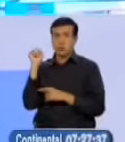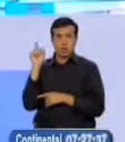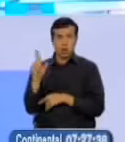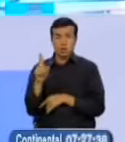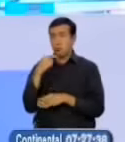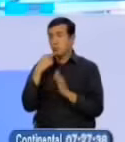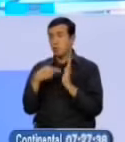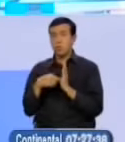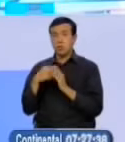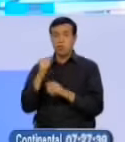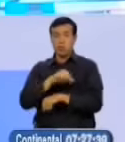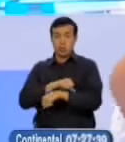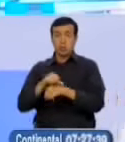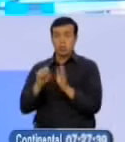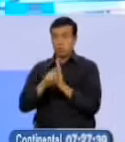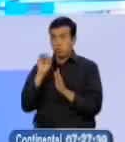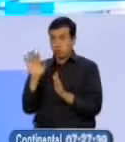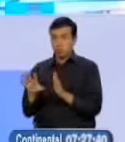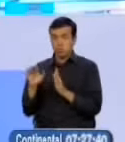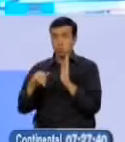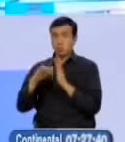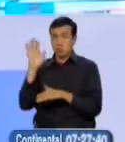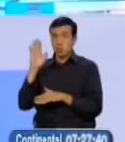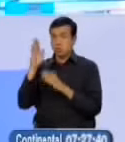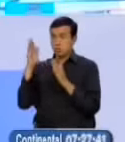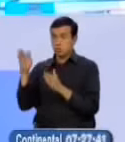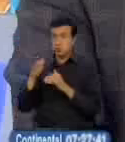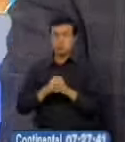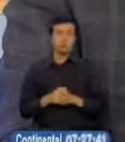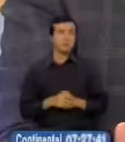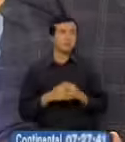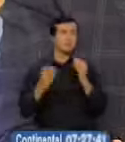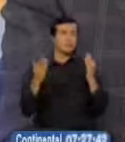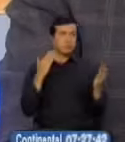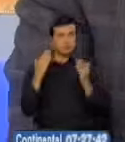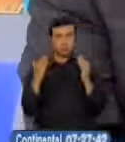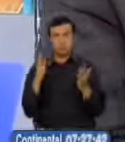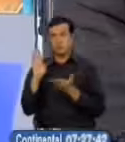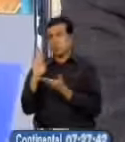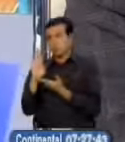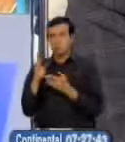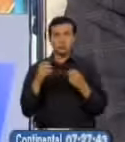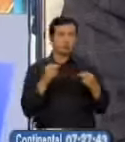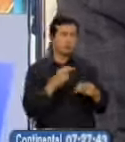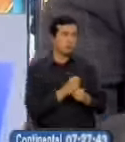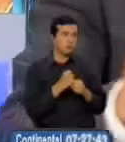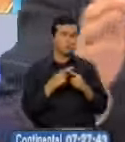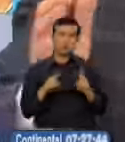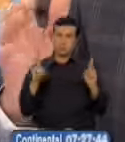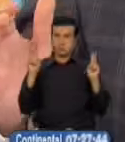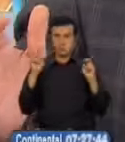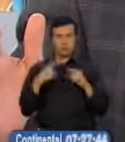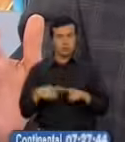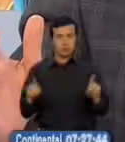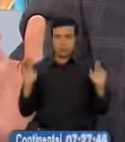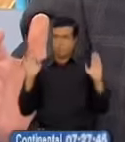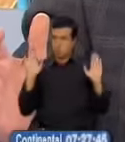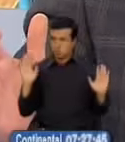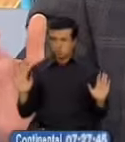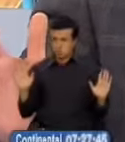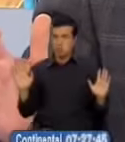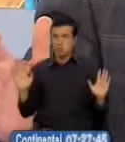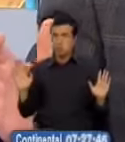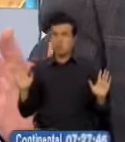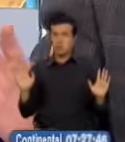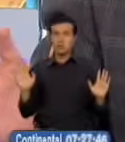tratamientos como los trasplantes de órganos, que son una de las mayores coberturas que realiza. No podemos comparar la Seguridad Social con la medicina prepagada, son dos temas completamente distintos. Son ámbitos